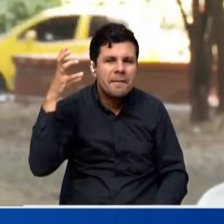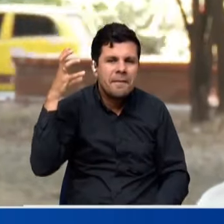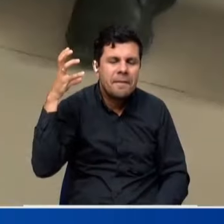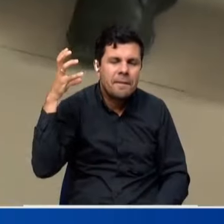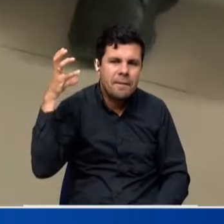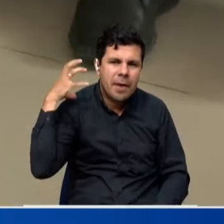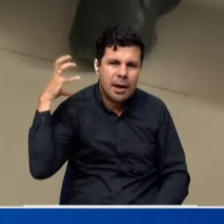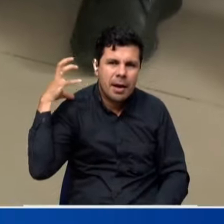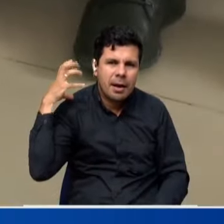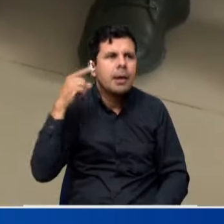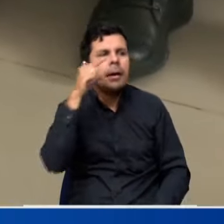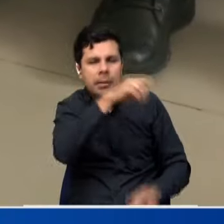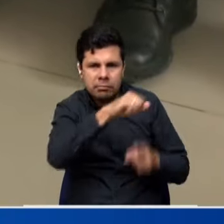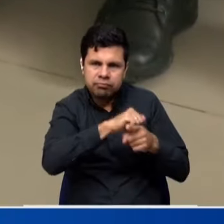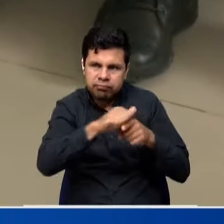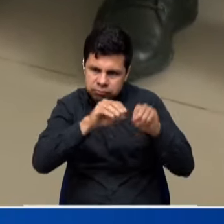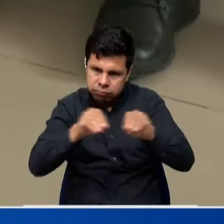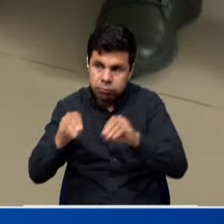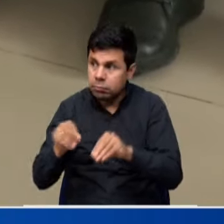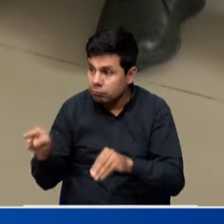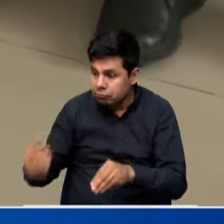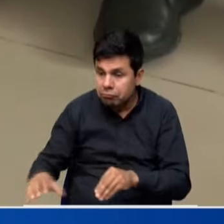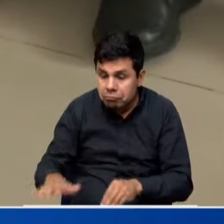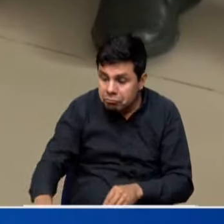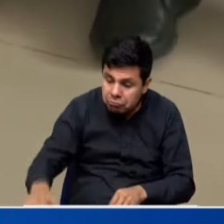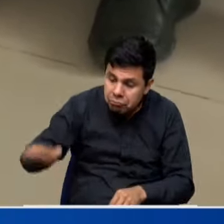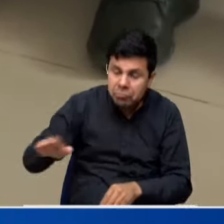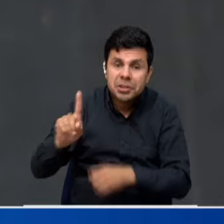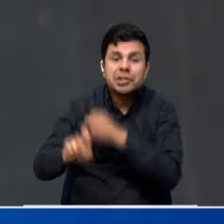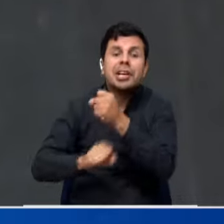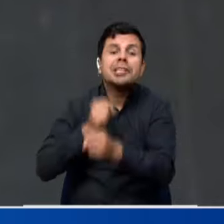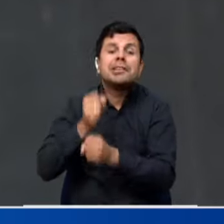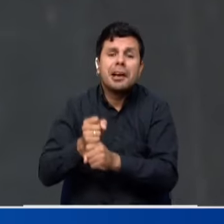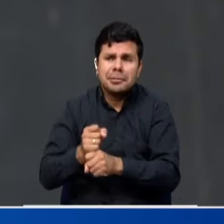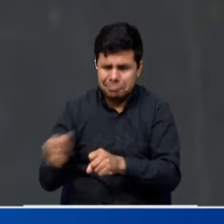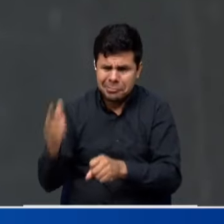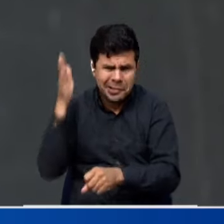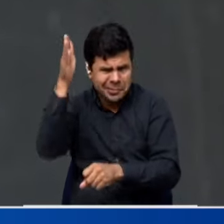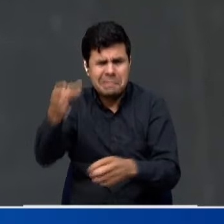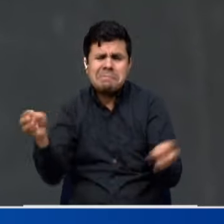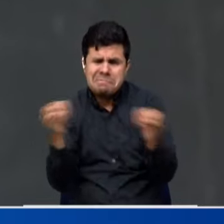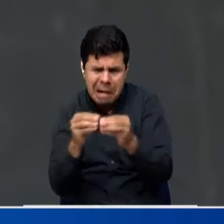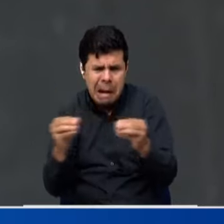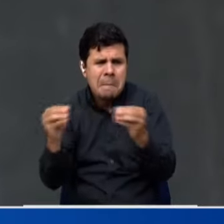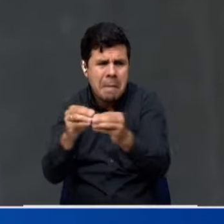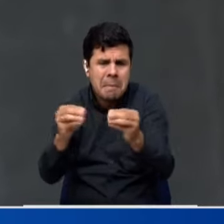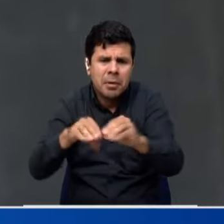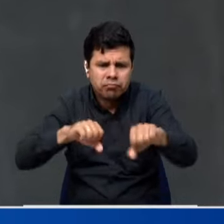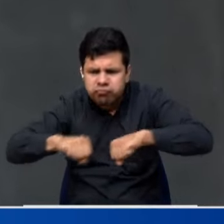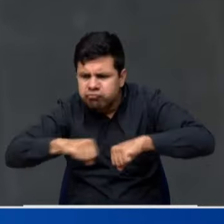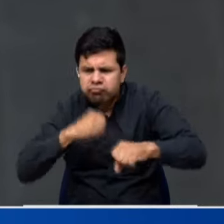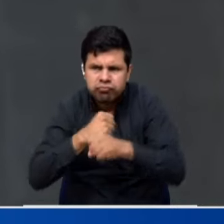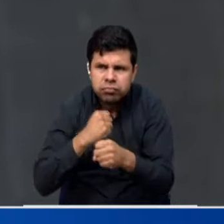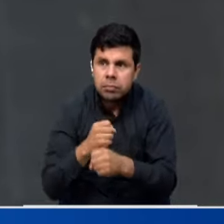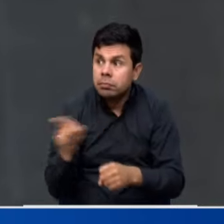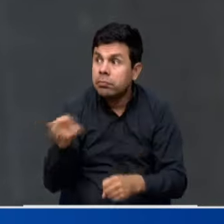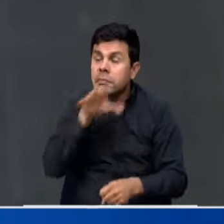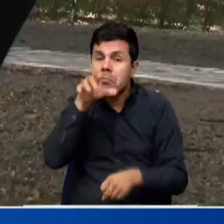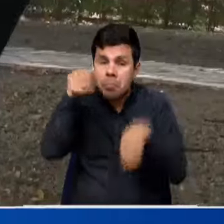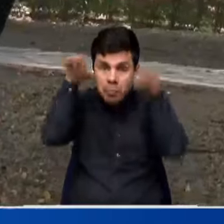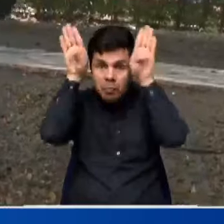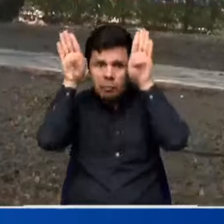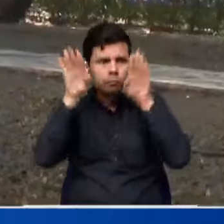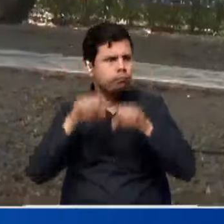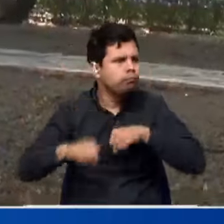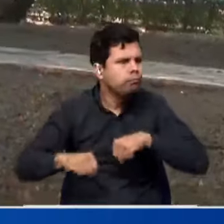Cundinamarca. Con 6 años de vida y muchos por delante para seguir prestando su gran servicio, esta pastor belga continúa su entrenamiento